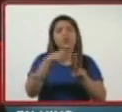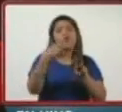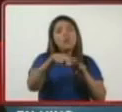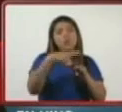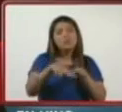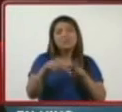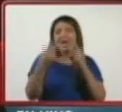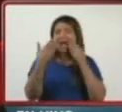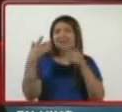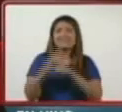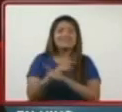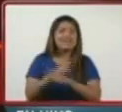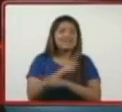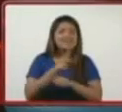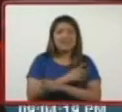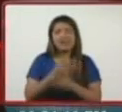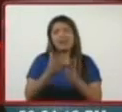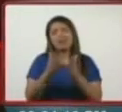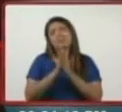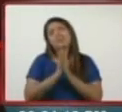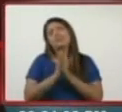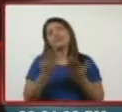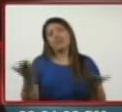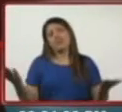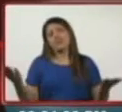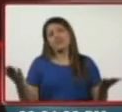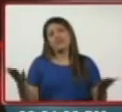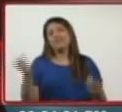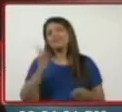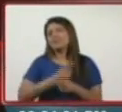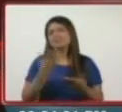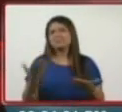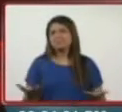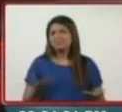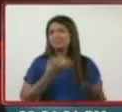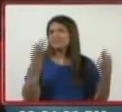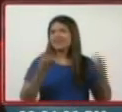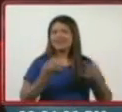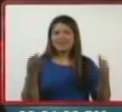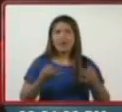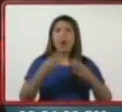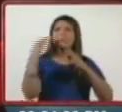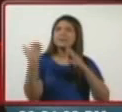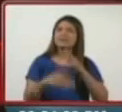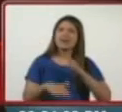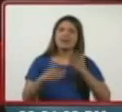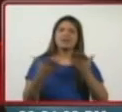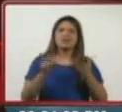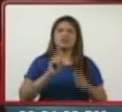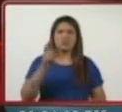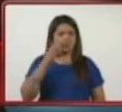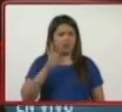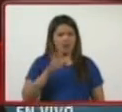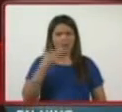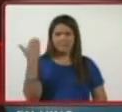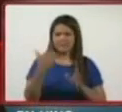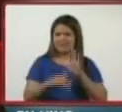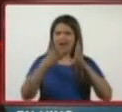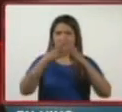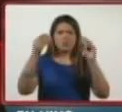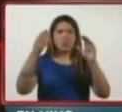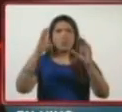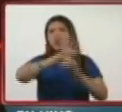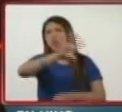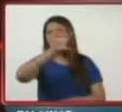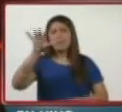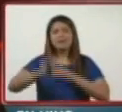este estrés, pero por Dios, esto tiene que dar realmente un mensaje. Yo no creo que este mensaje a la comunidad